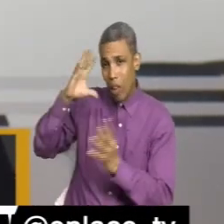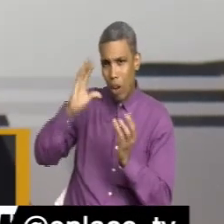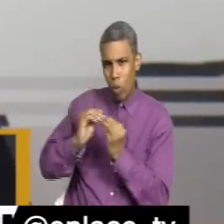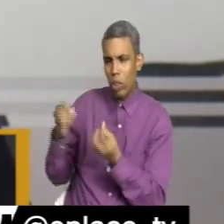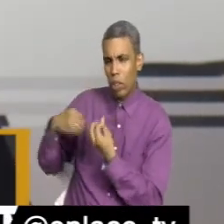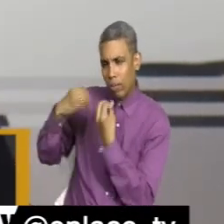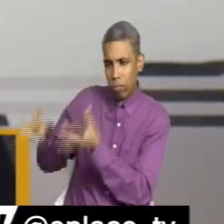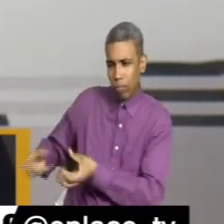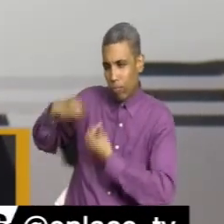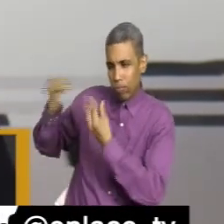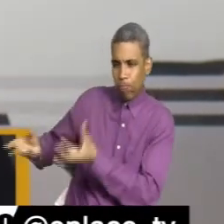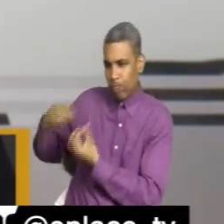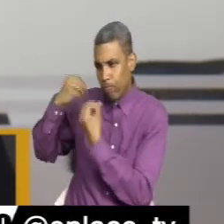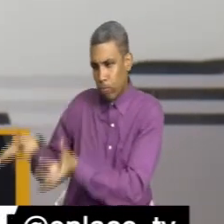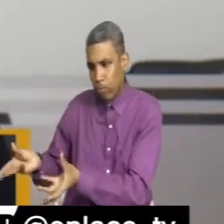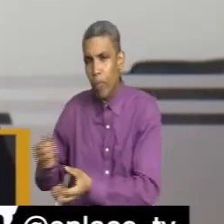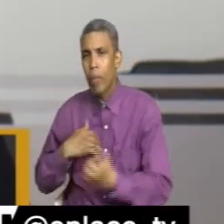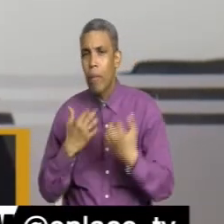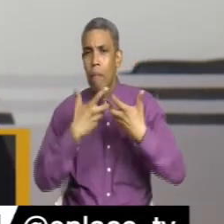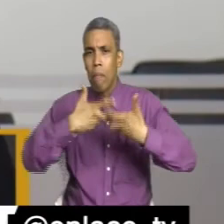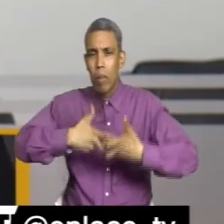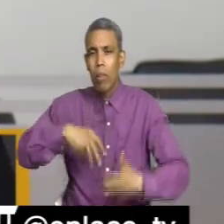hoy